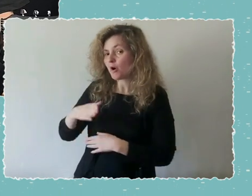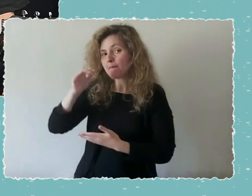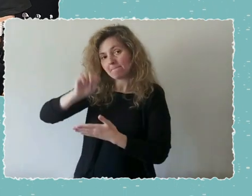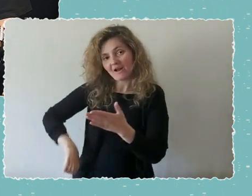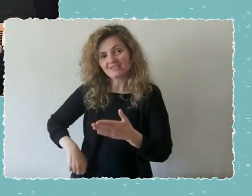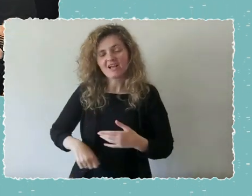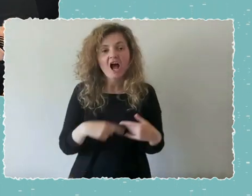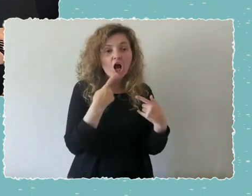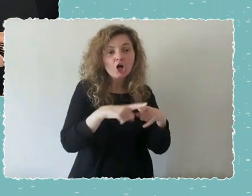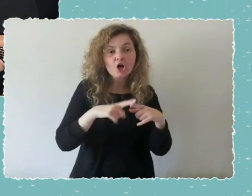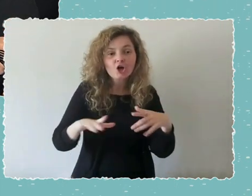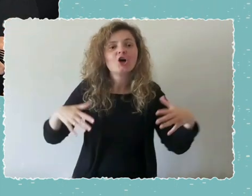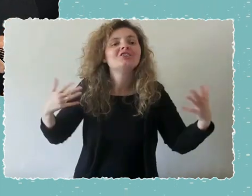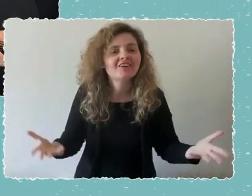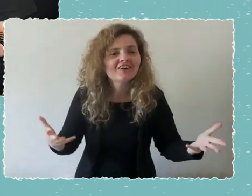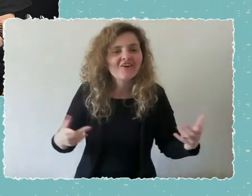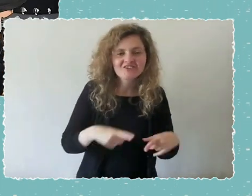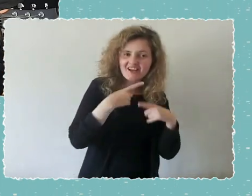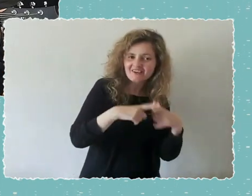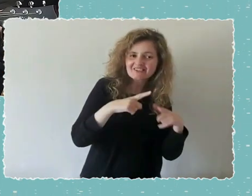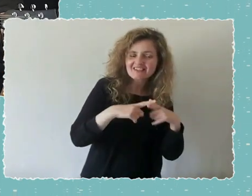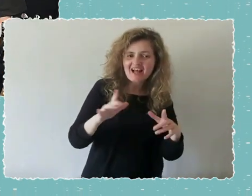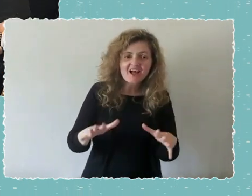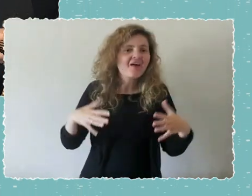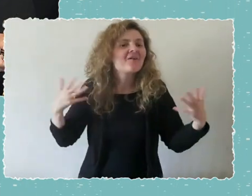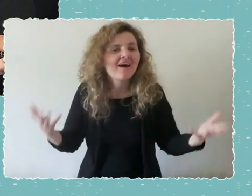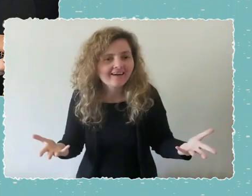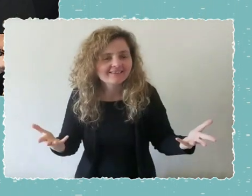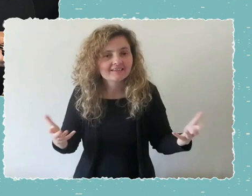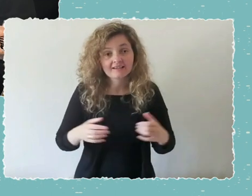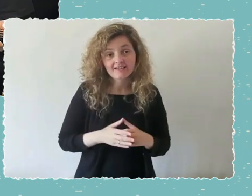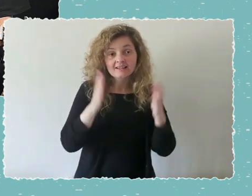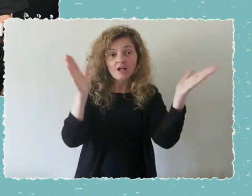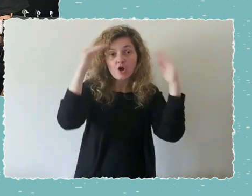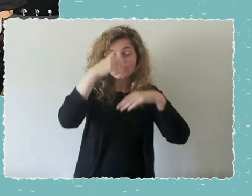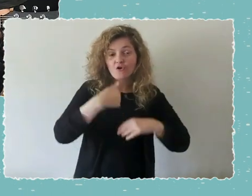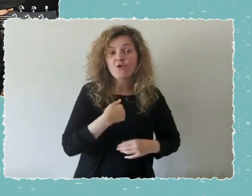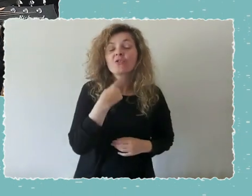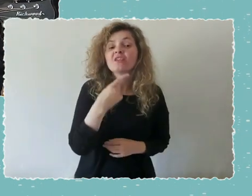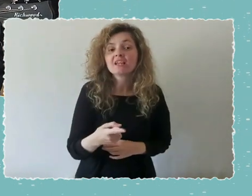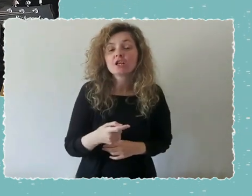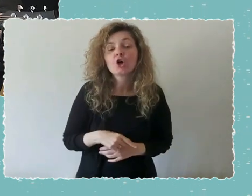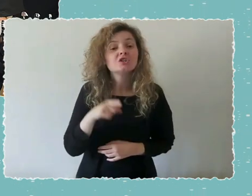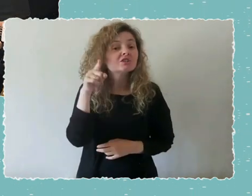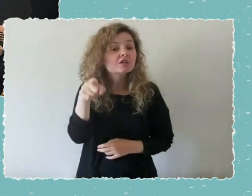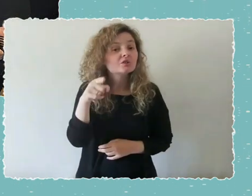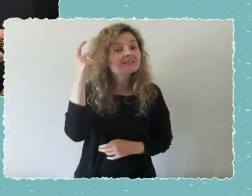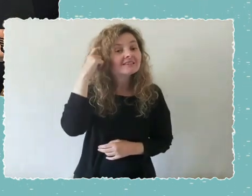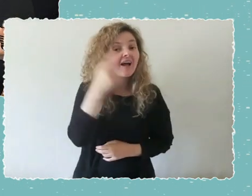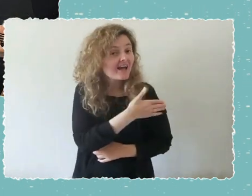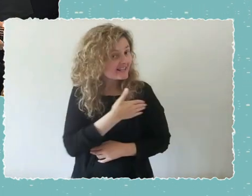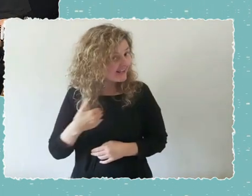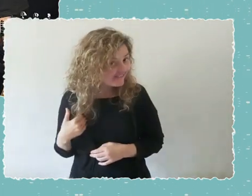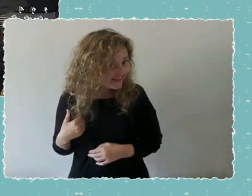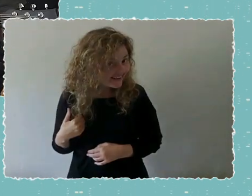Que cousa cousiña é? Que cousa cousiña é? Atende o que che eu digo, se ti